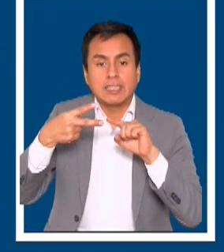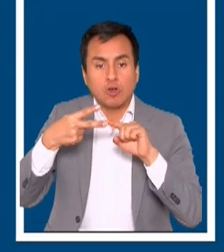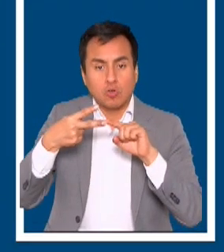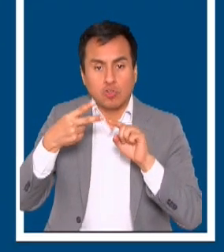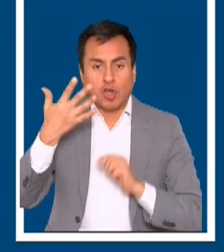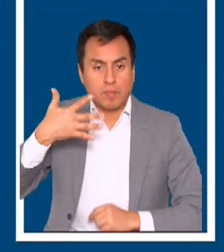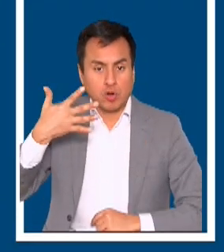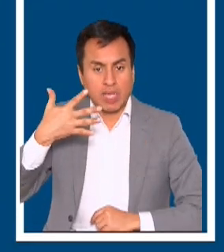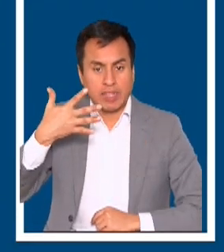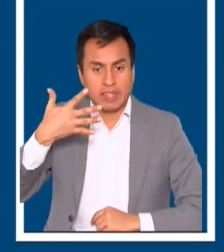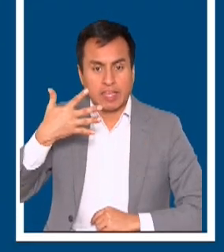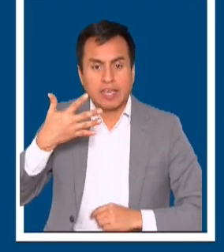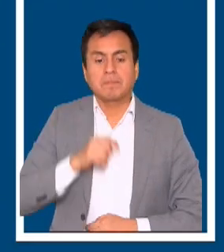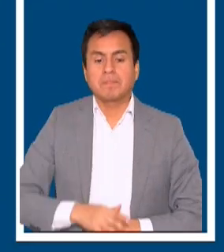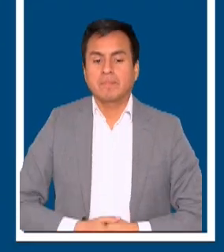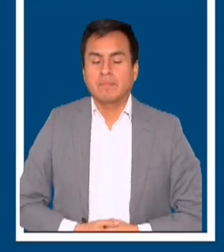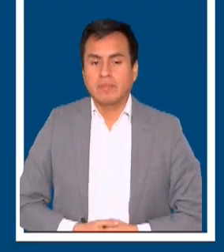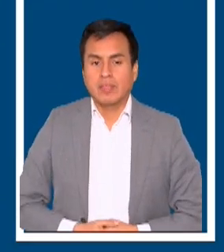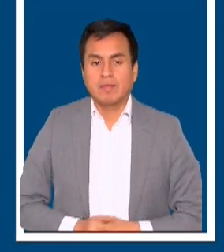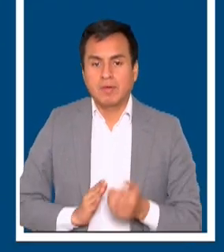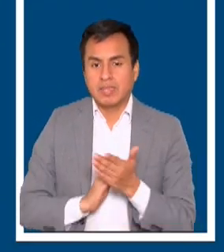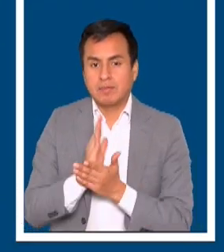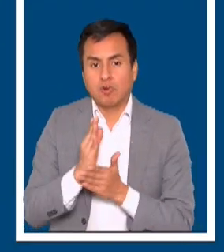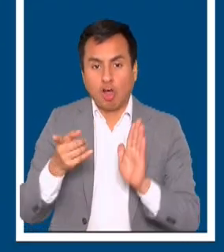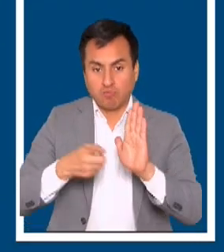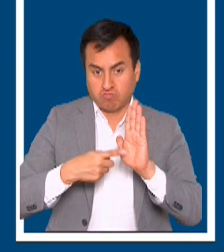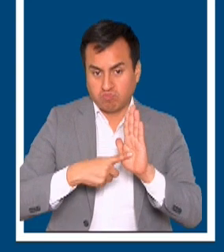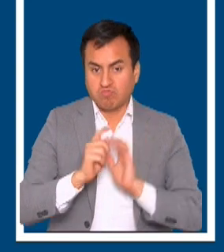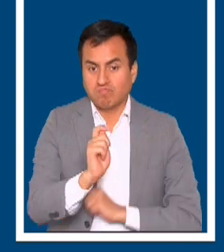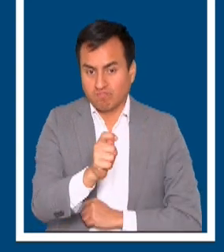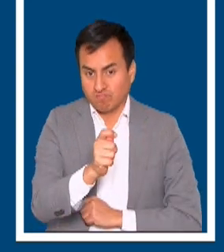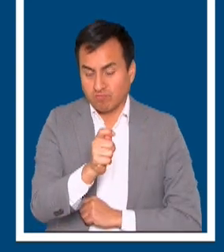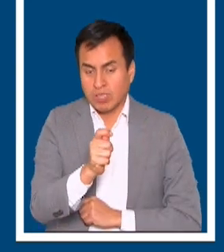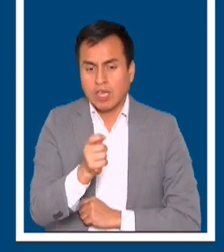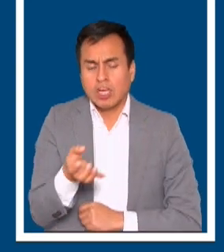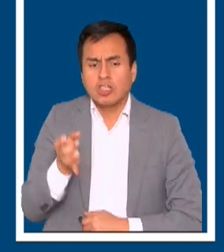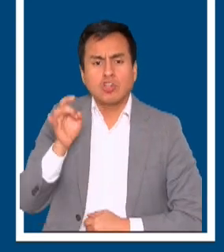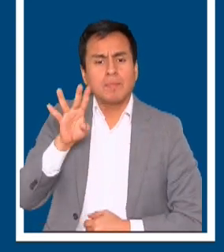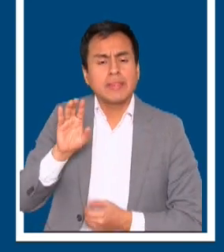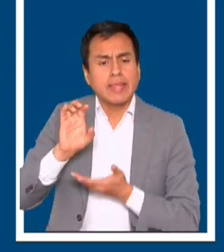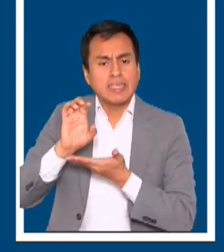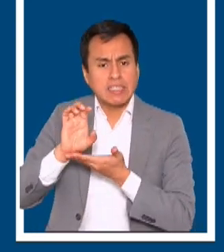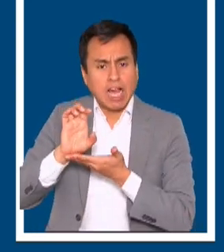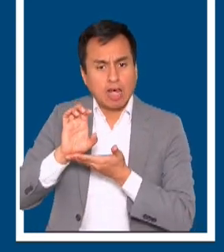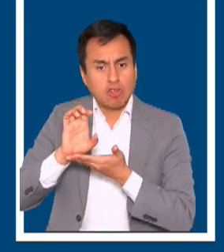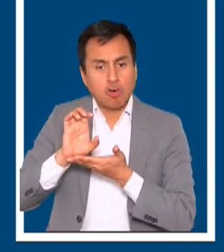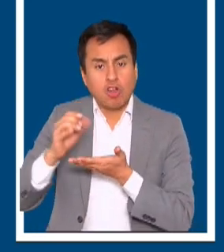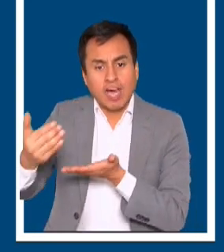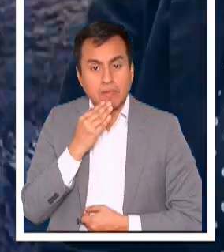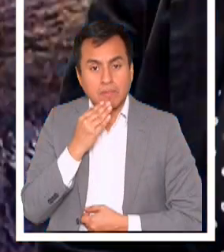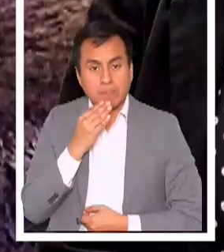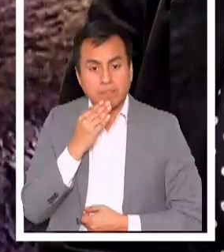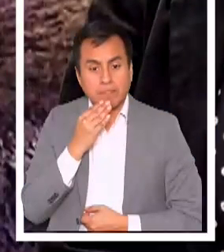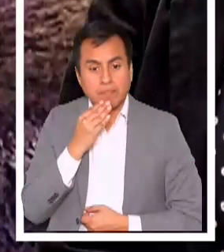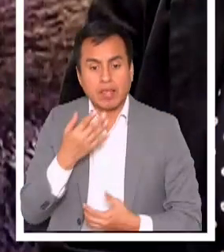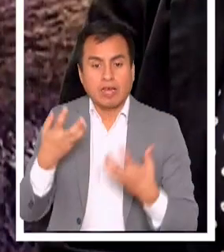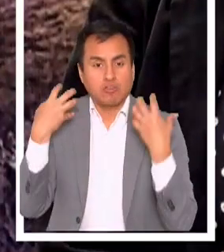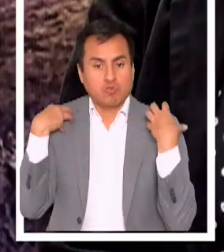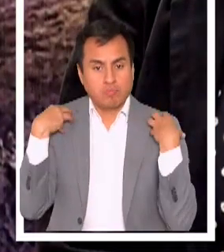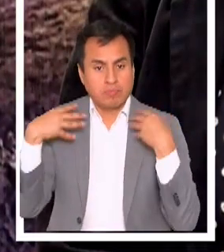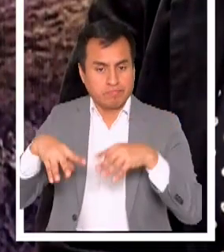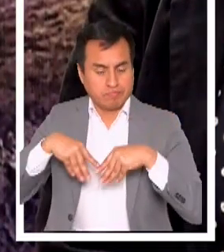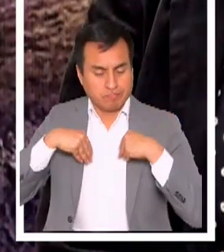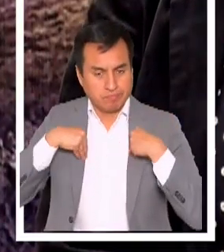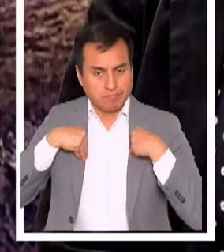punto muy importante que es de reciprocidad a partir de la tributación no solamente el estado obtiene recursos ASUME